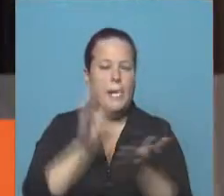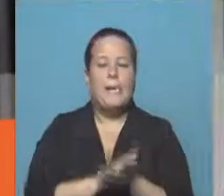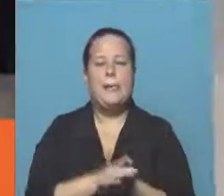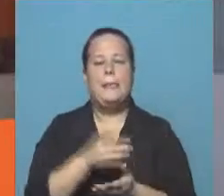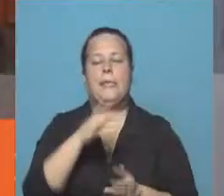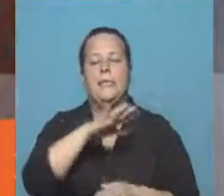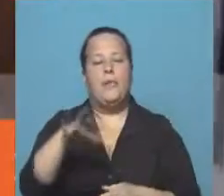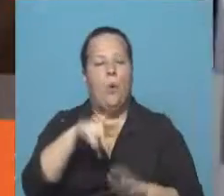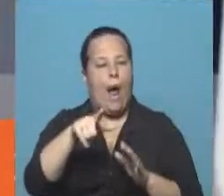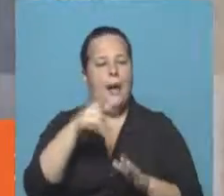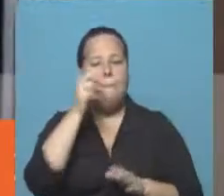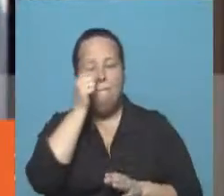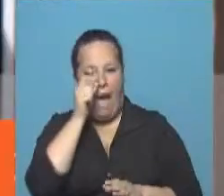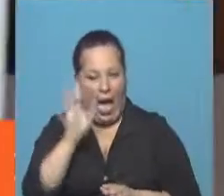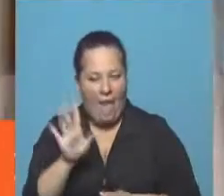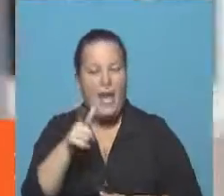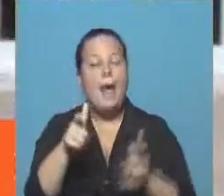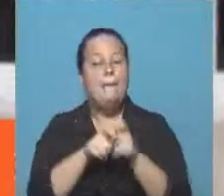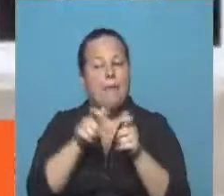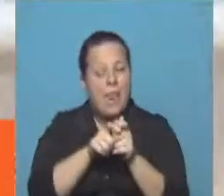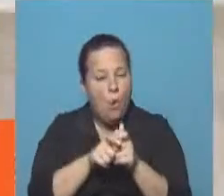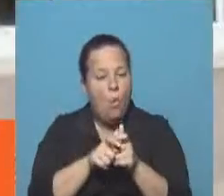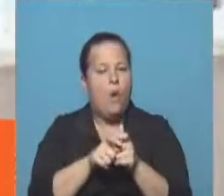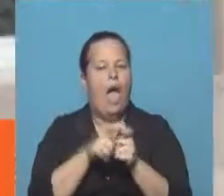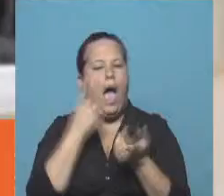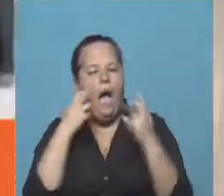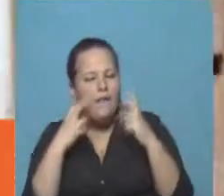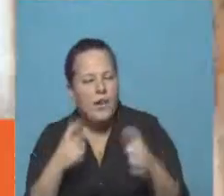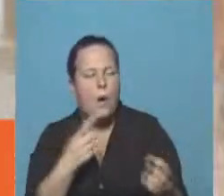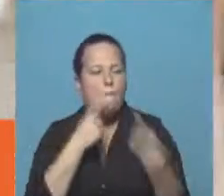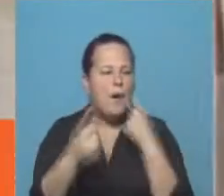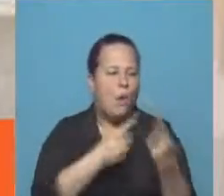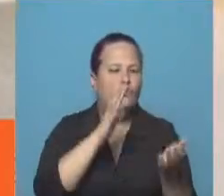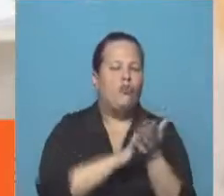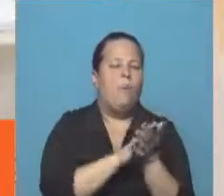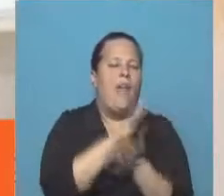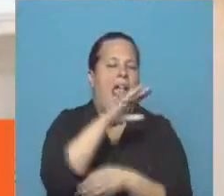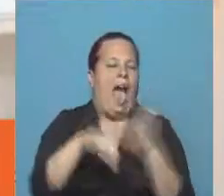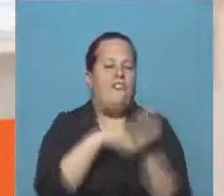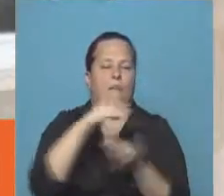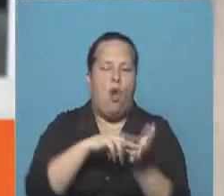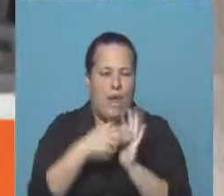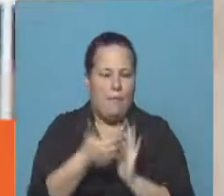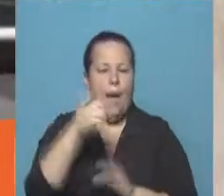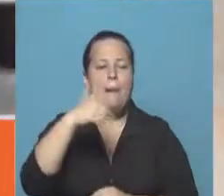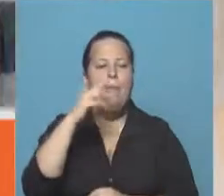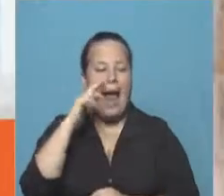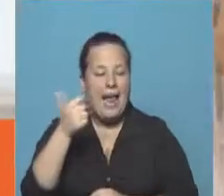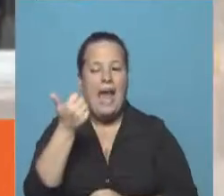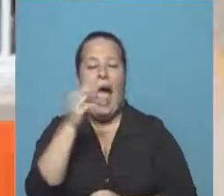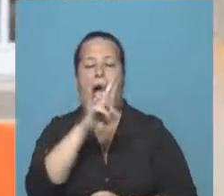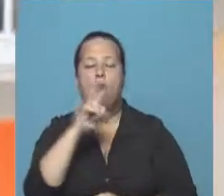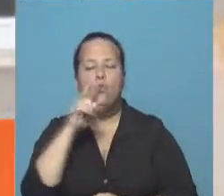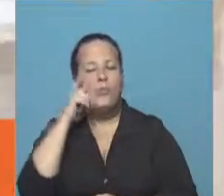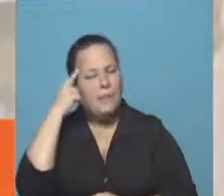las escenas de El Padre, esta película que indaga sobre un fantasma familiar, ¿no? Mariana Ruti creció creyendo que